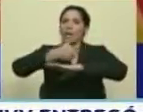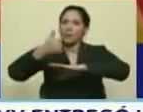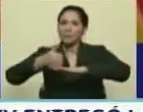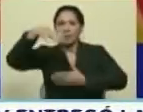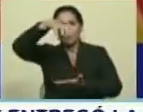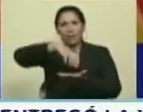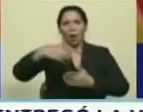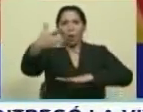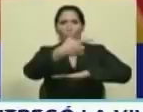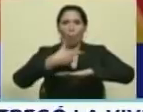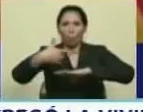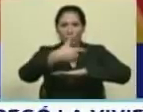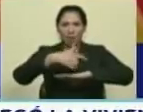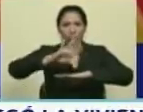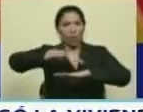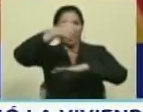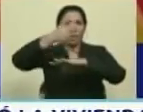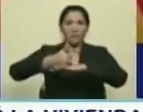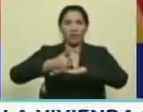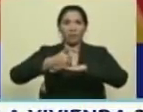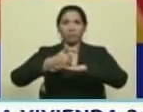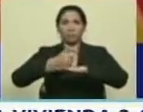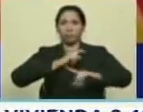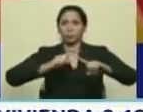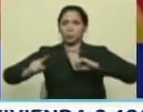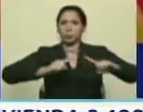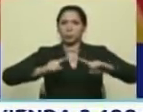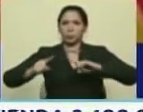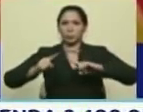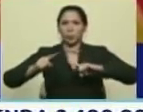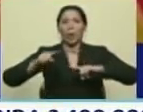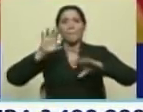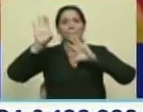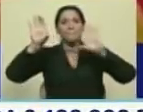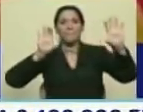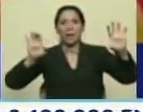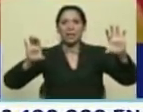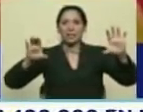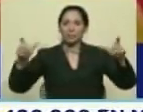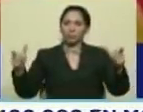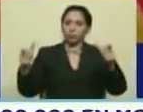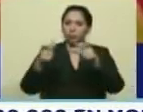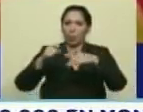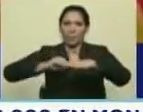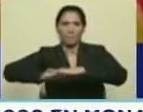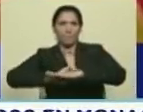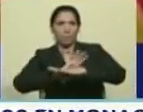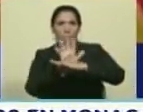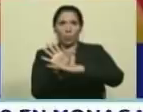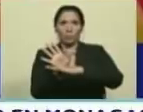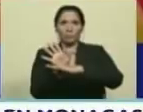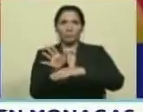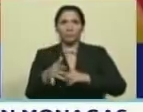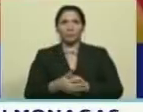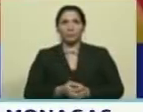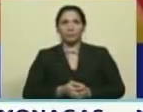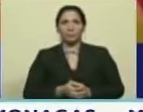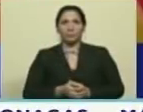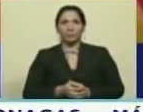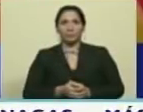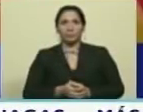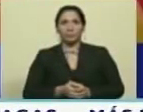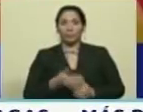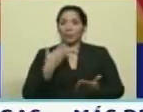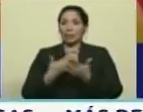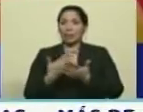y jefes de delegación de los países miembros de la Alianza Bolivariana para los Pueblos de Nuestra América, Tratado de Comercio de